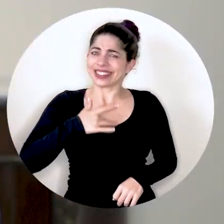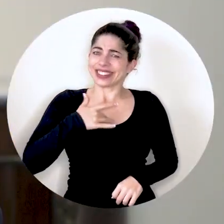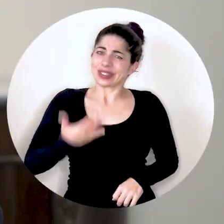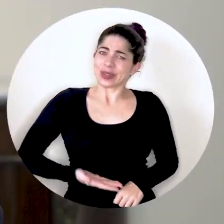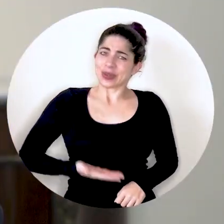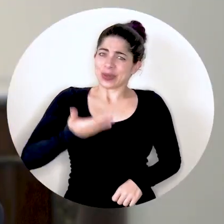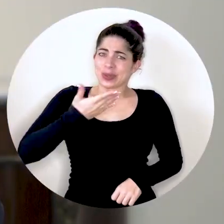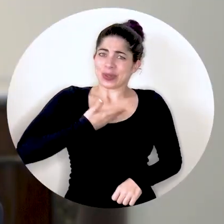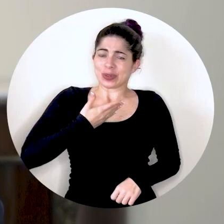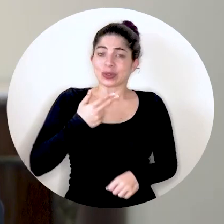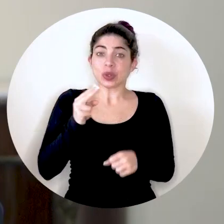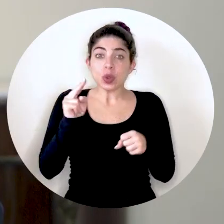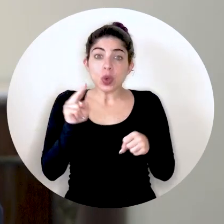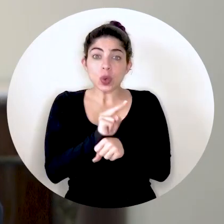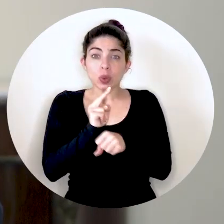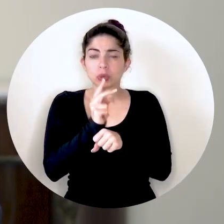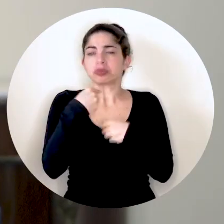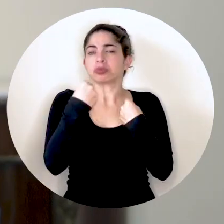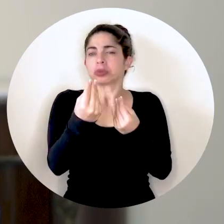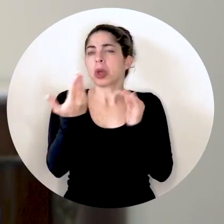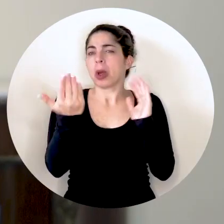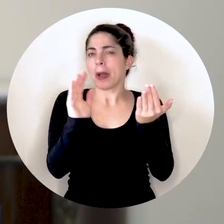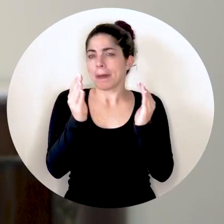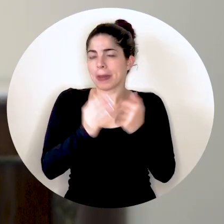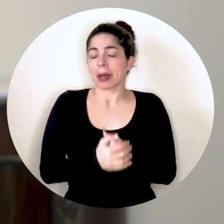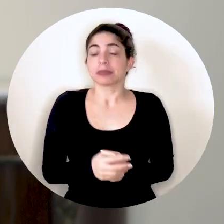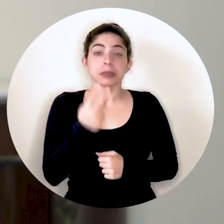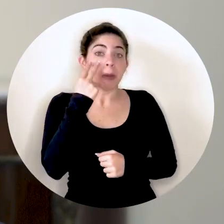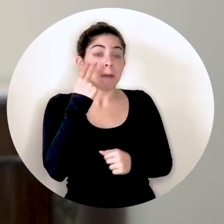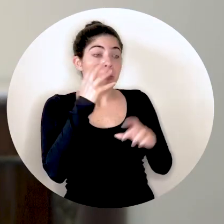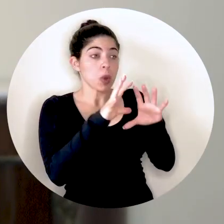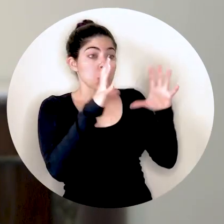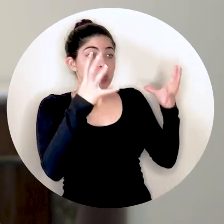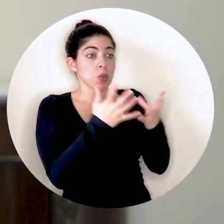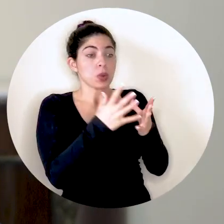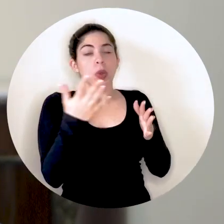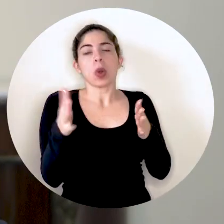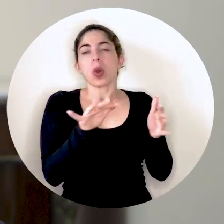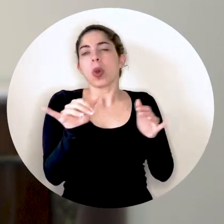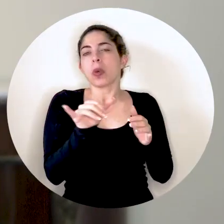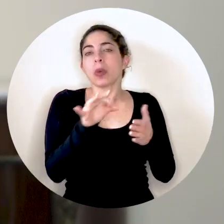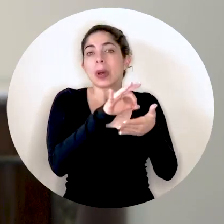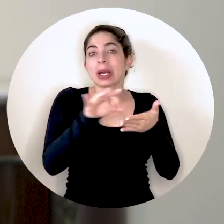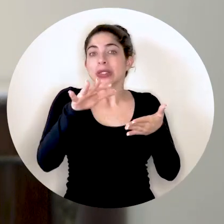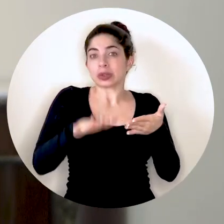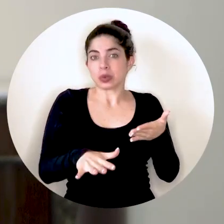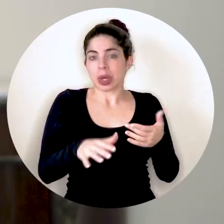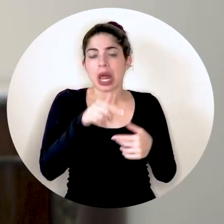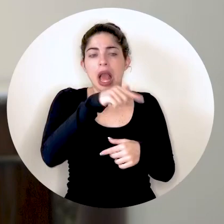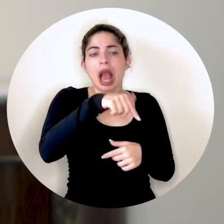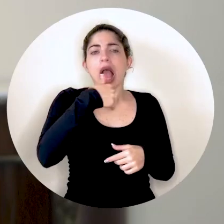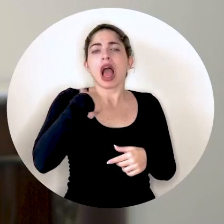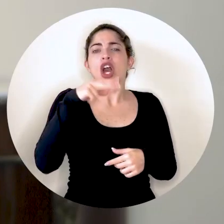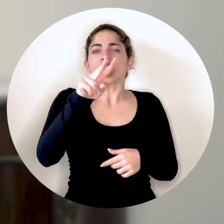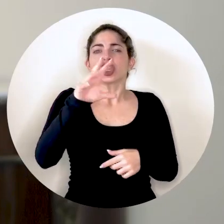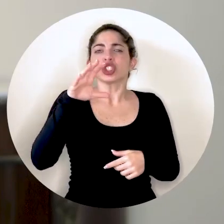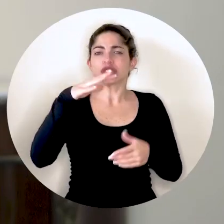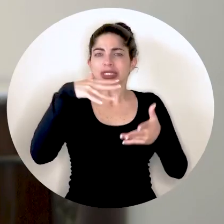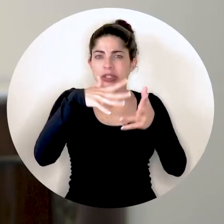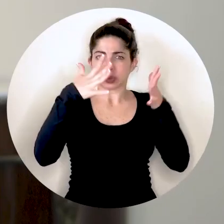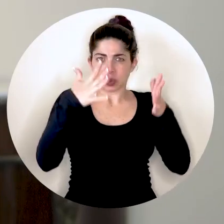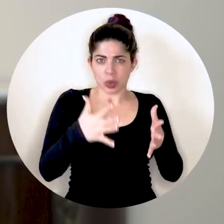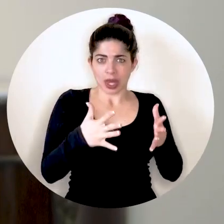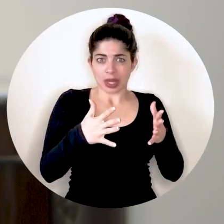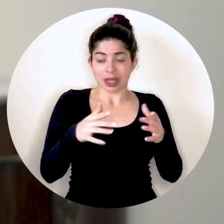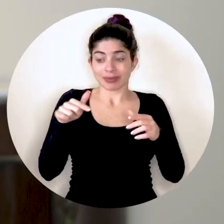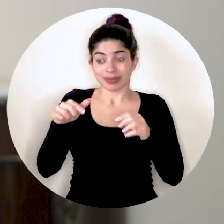muy orgullosos. Para usar una analogía, si vemos el mundo como una escuela con 200 estudiantes,